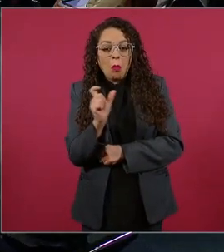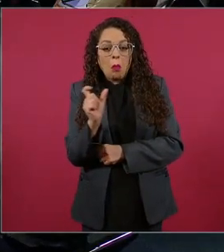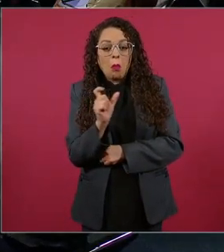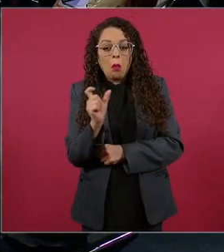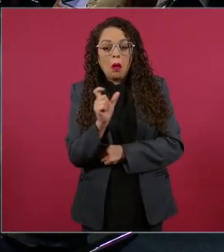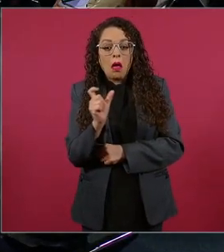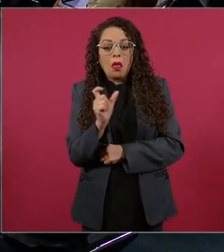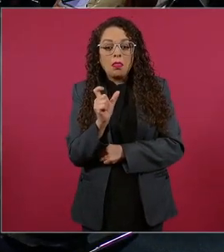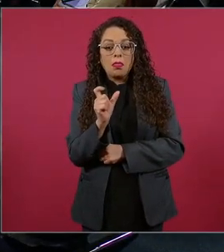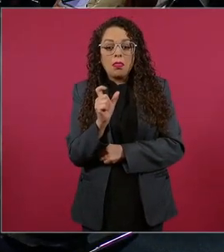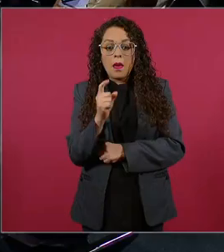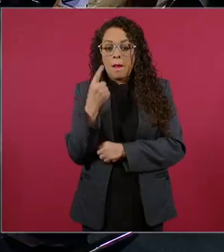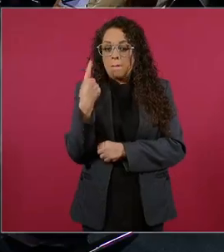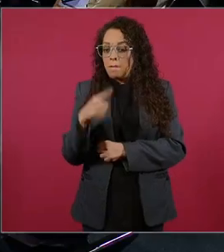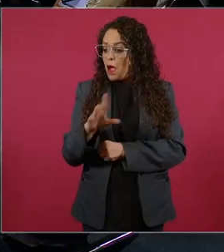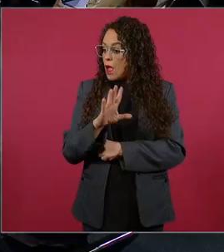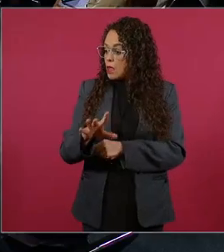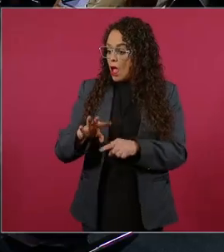consigna,